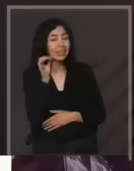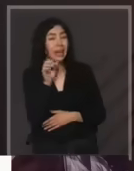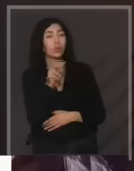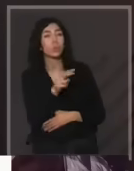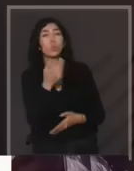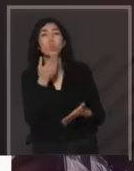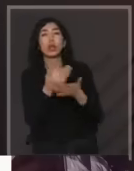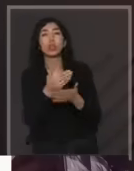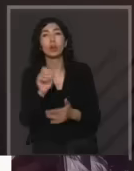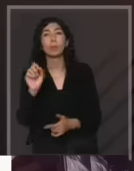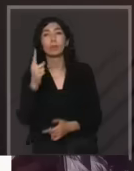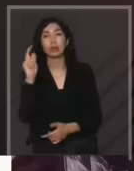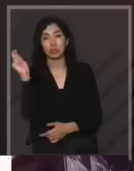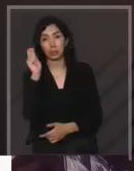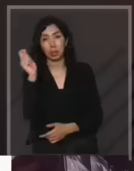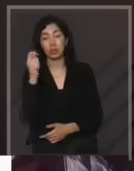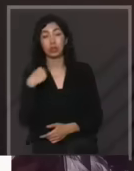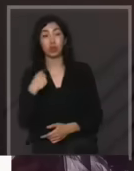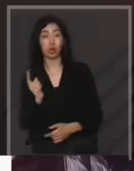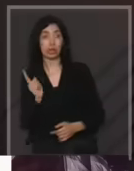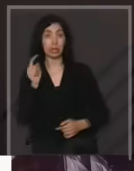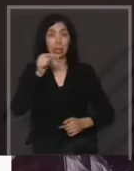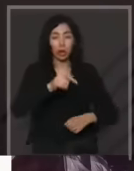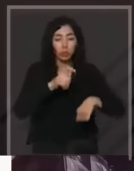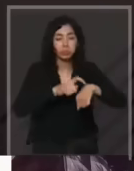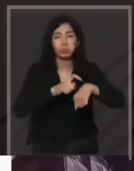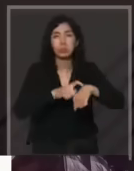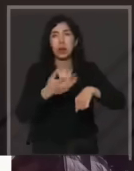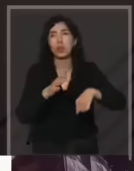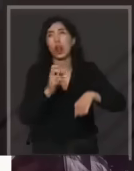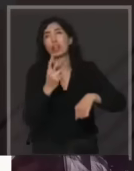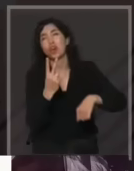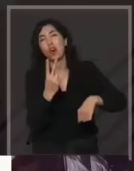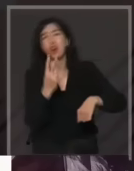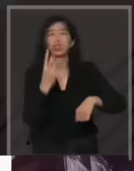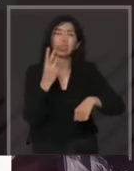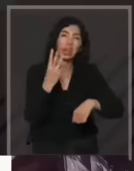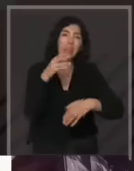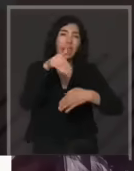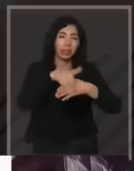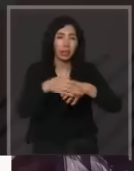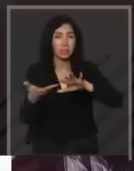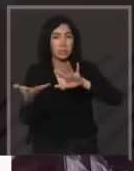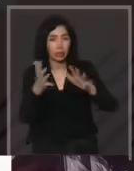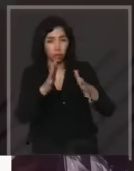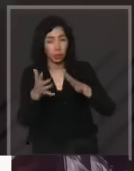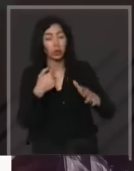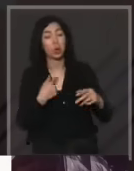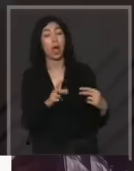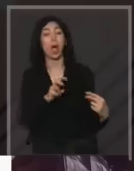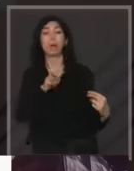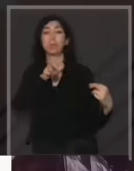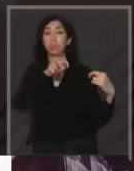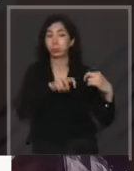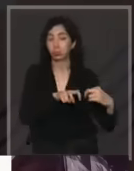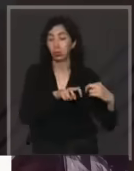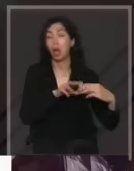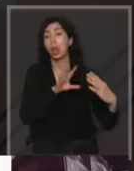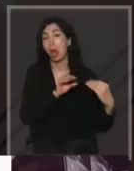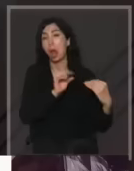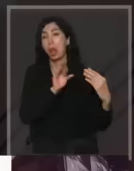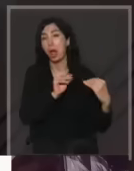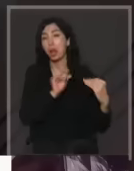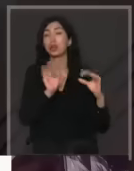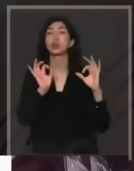de septiembre. Llegué a las 14 o 14:15 horas aproximadamente. En ese momento mantuvimos una conversación normal respecto de